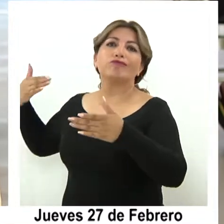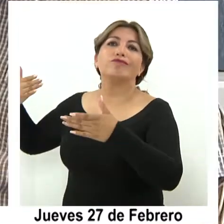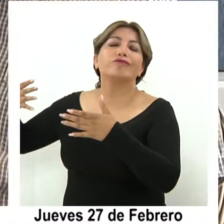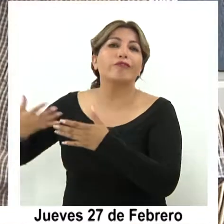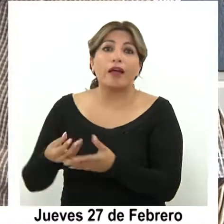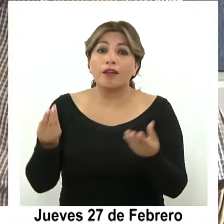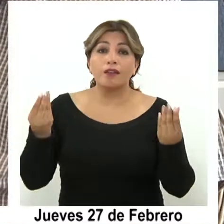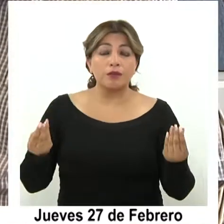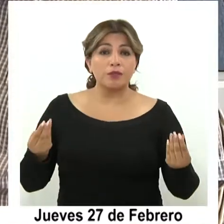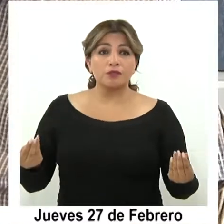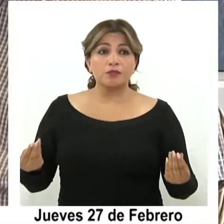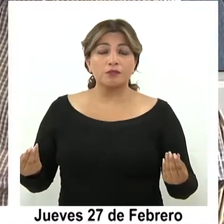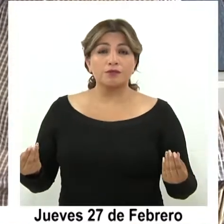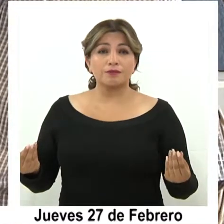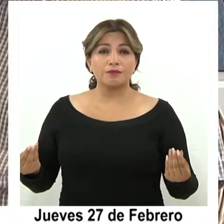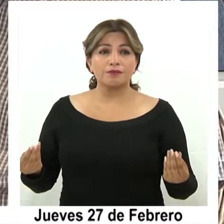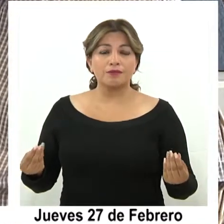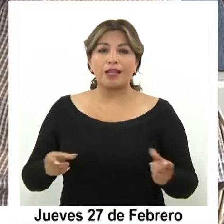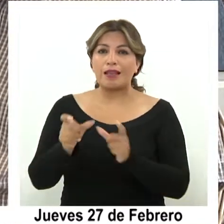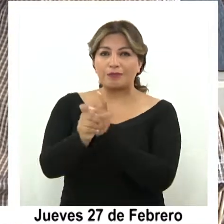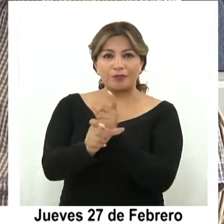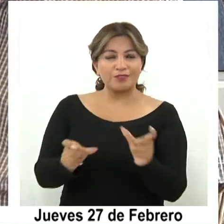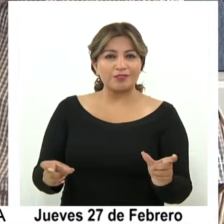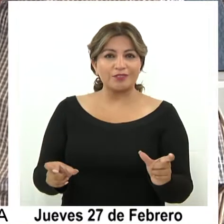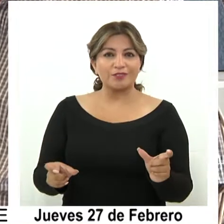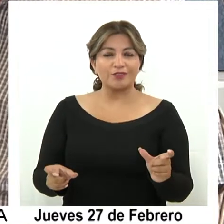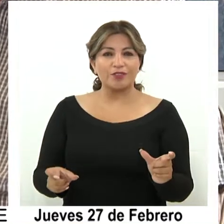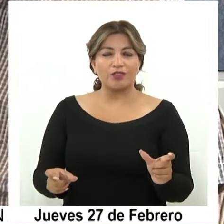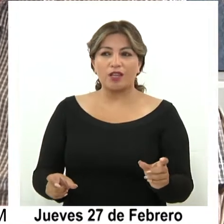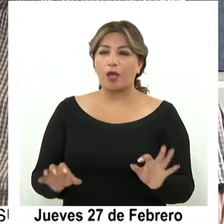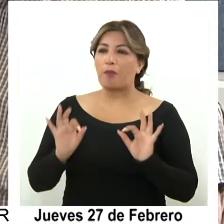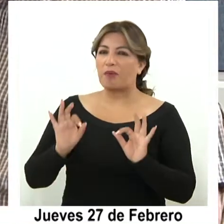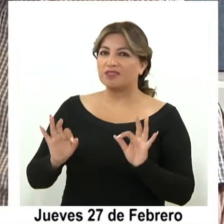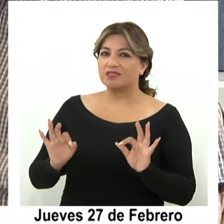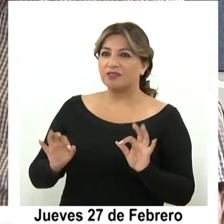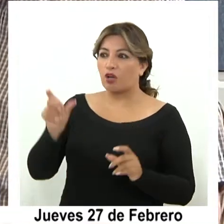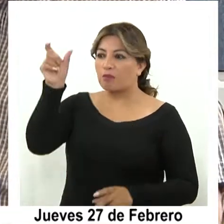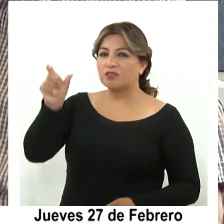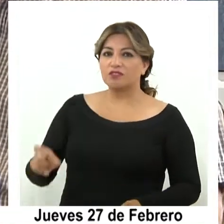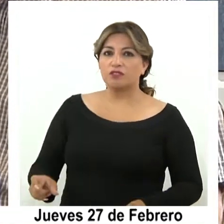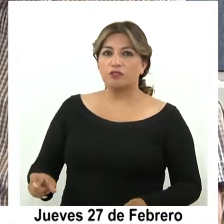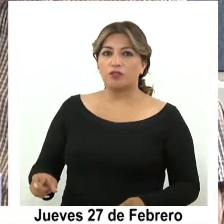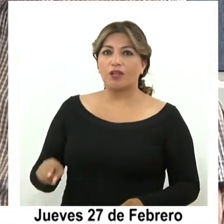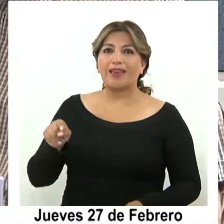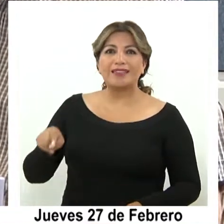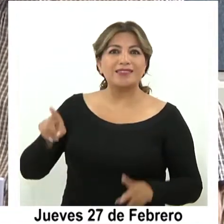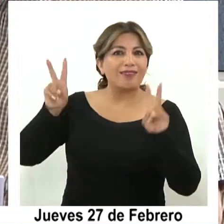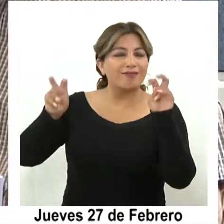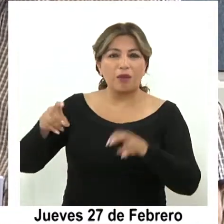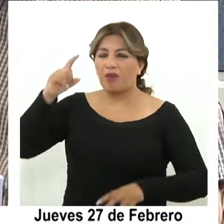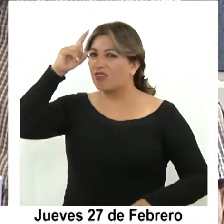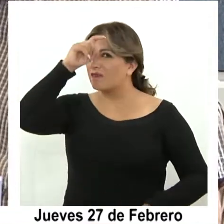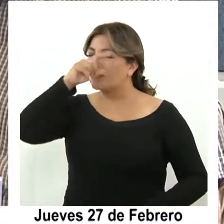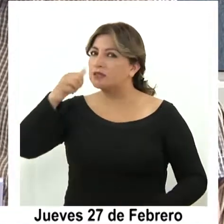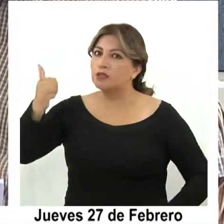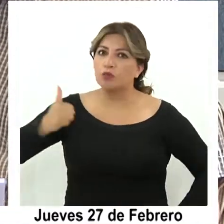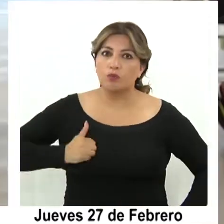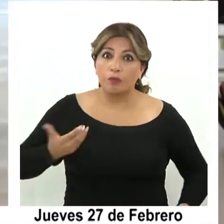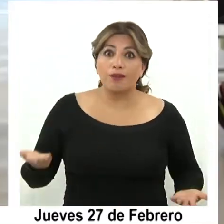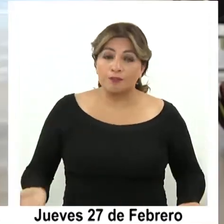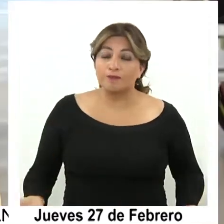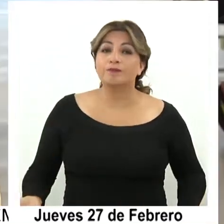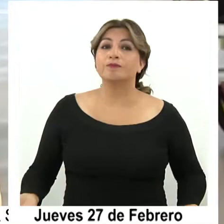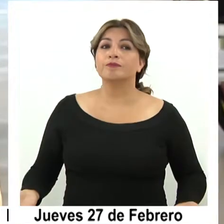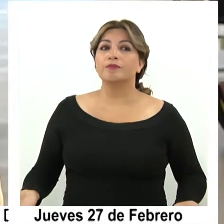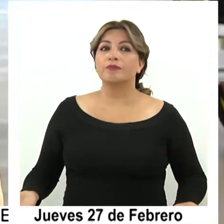tiempo? Porque poco a poco, ¿cierto?, me imagino, la gente, los especialistas se fueron dando cuenta que esto era bastante complicado cumplirlo y